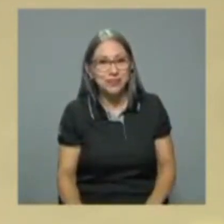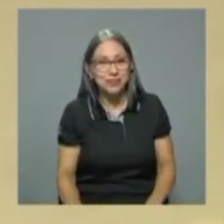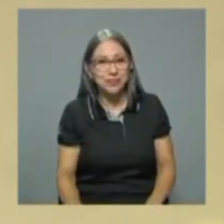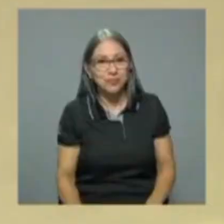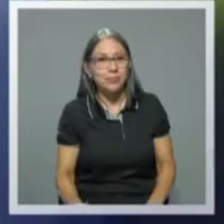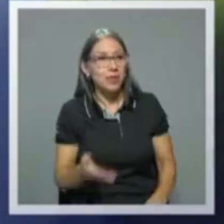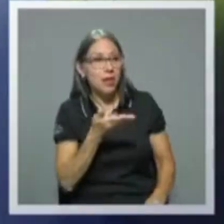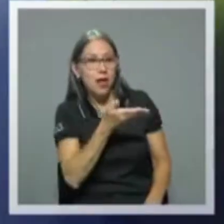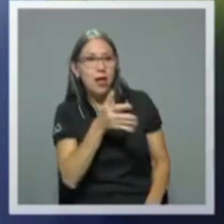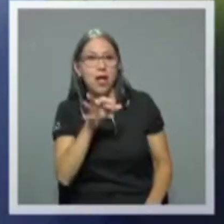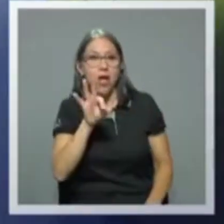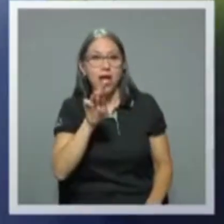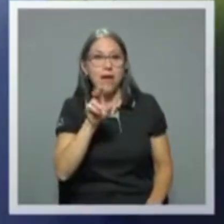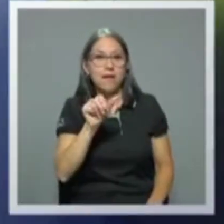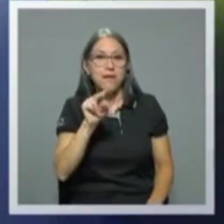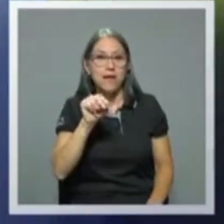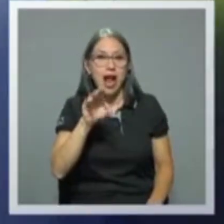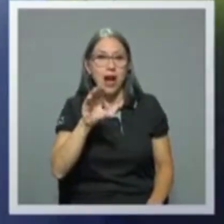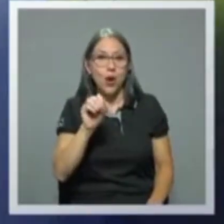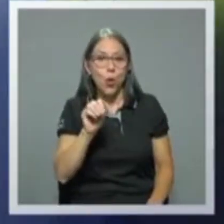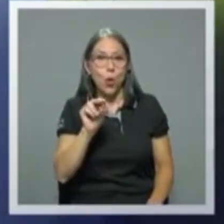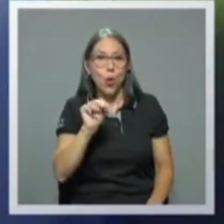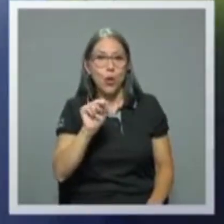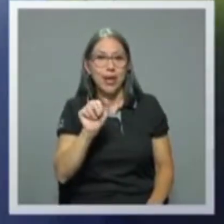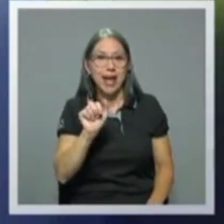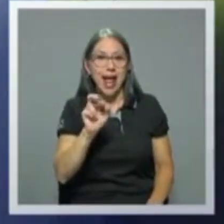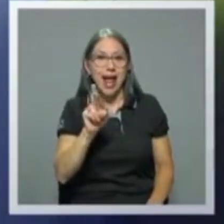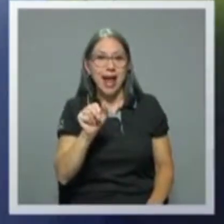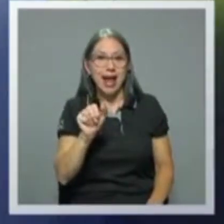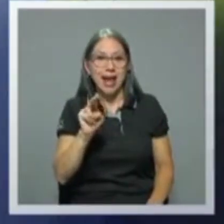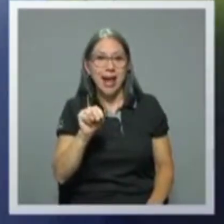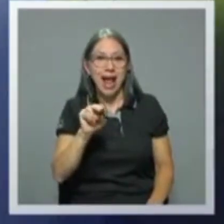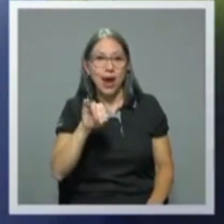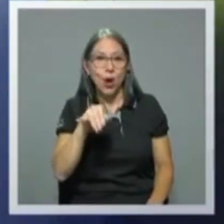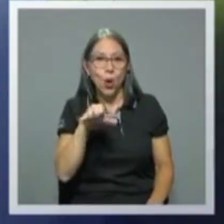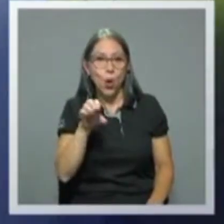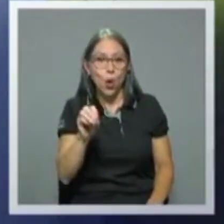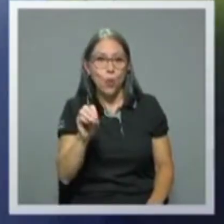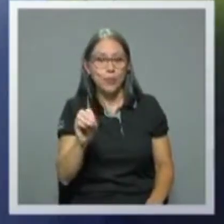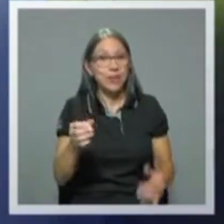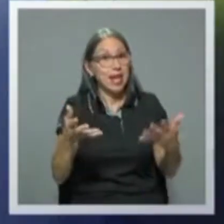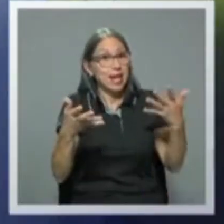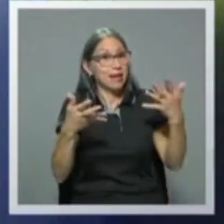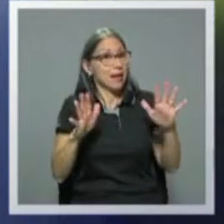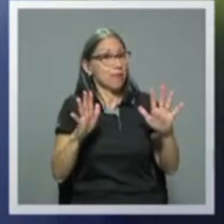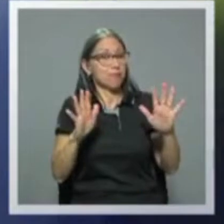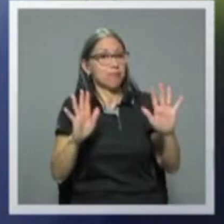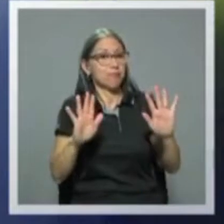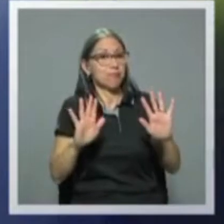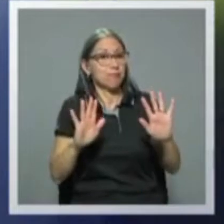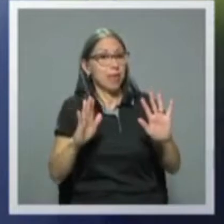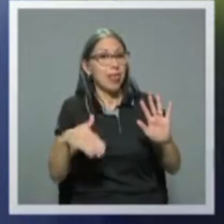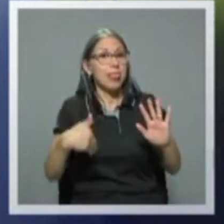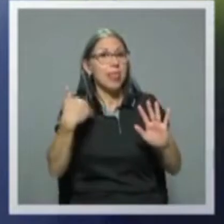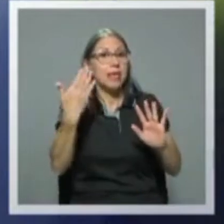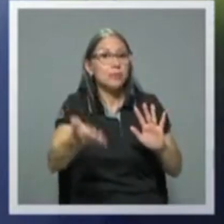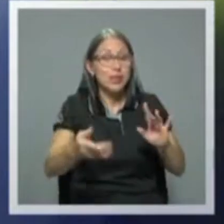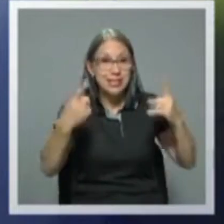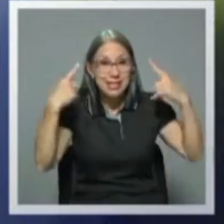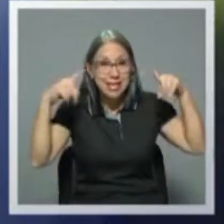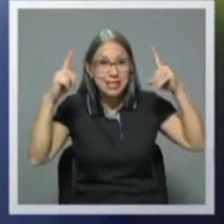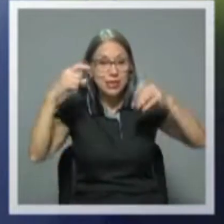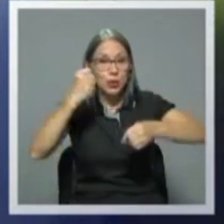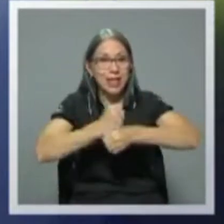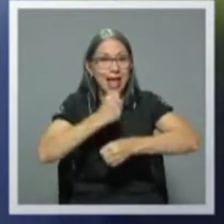con don Franco Naranjo, que ahora está, después de una exitosa tarea únicamente en